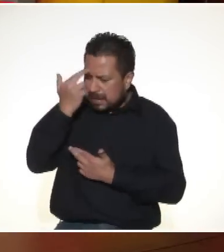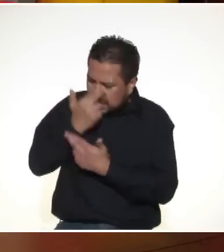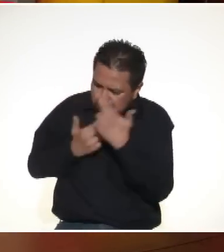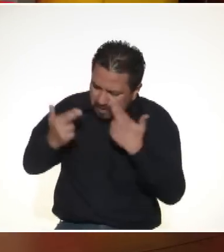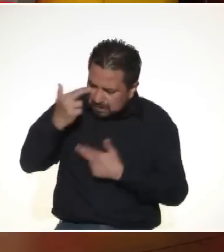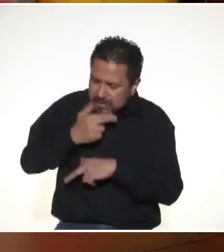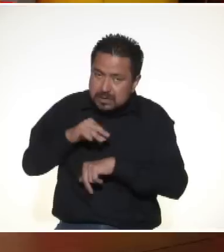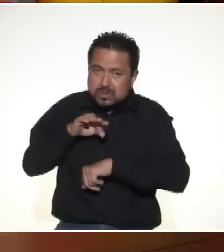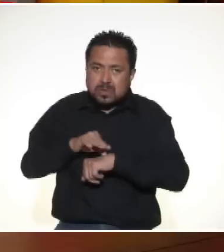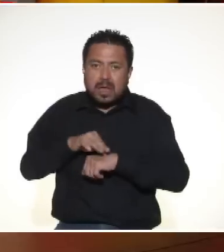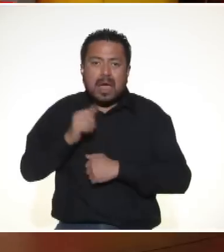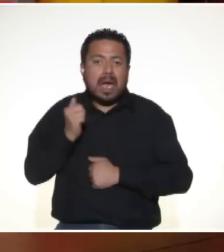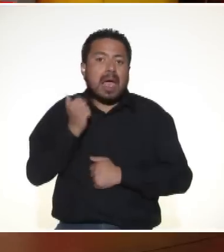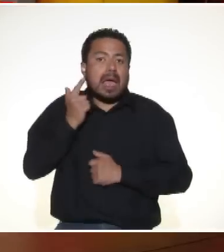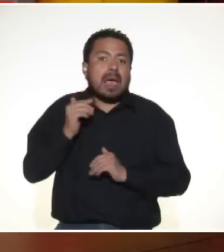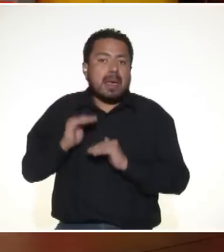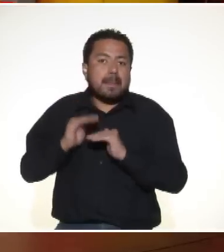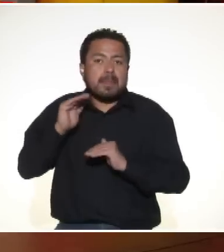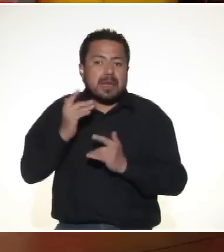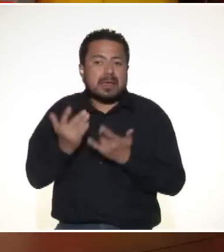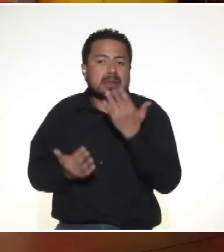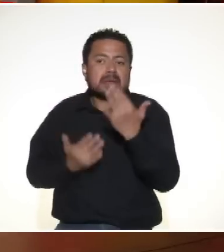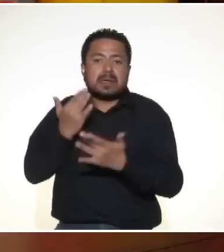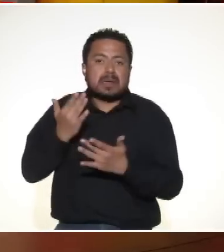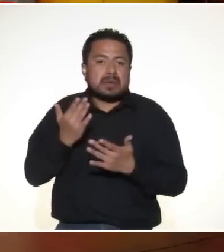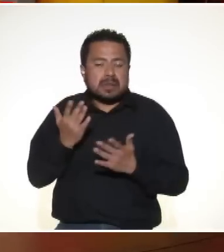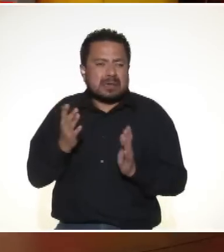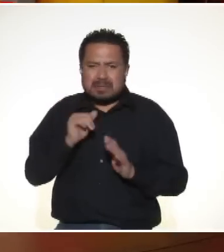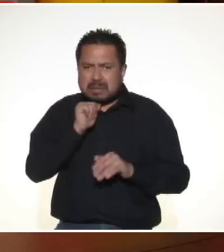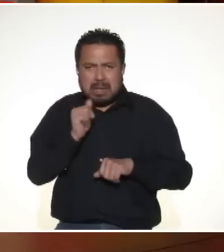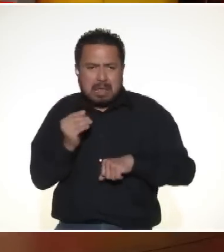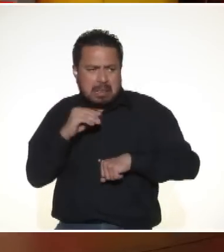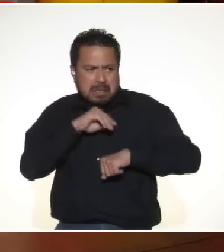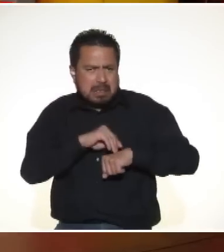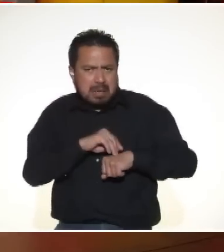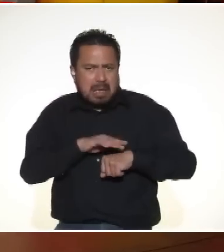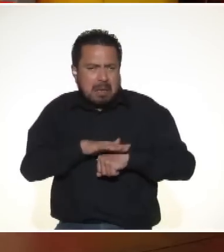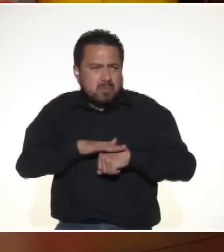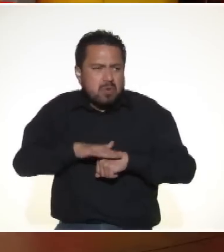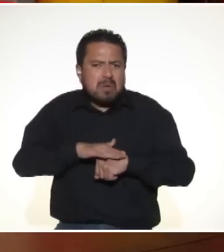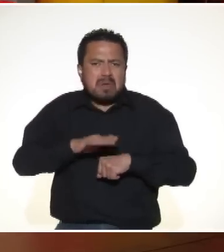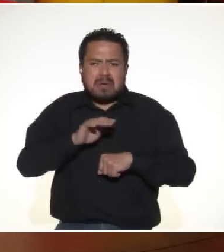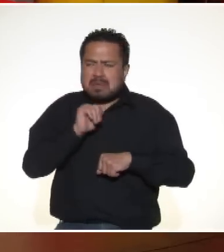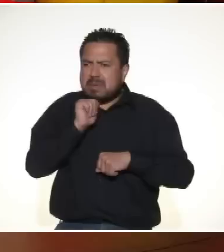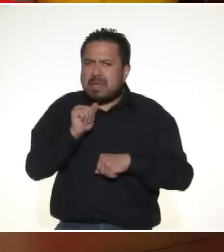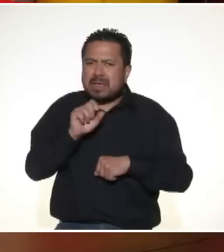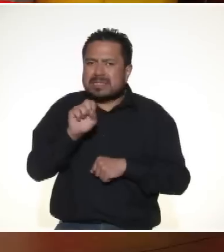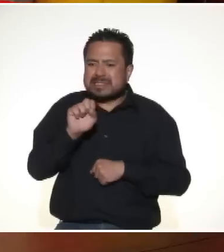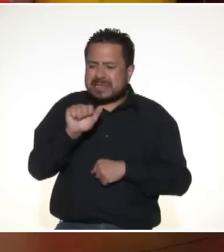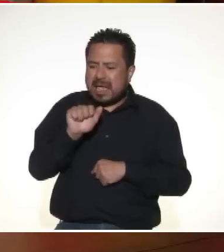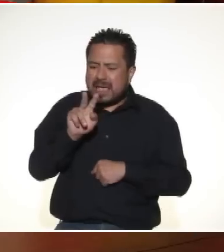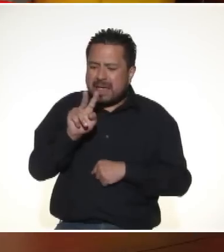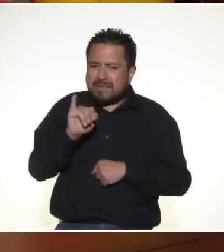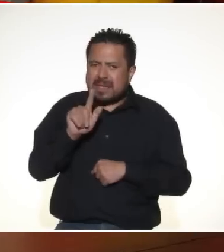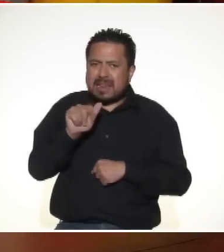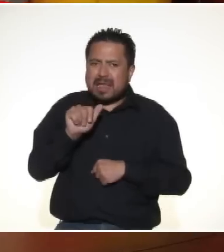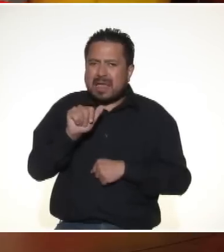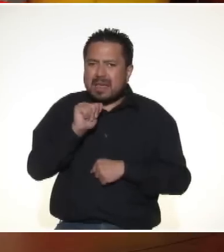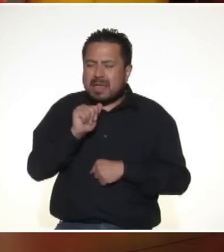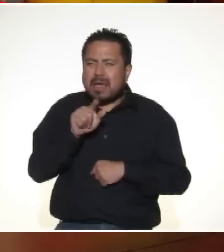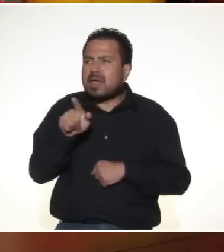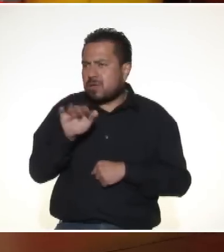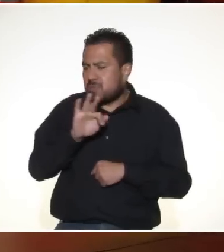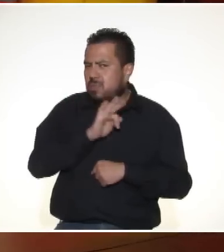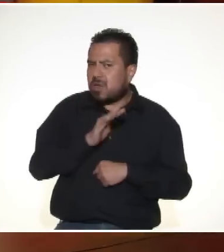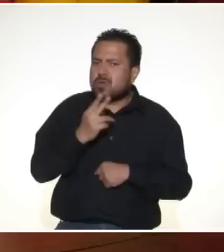Ok. ¿Algo más que aplicar a quemaduras o no aplicar nada? No apliquen nada. Nada. Tampoco sábila, porque Esteban nos preguntaba si puede